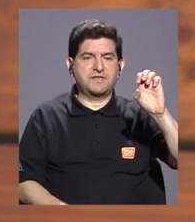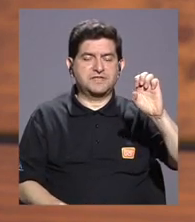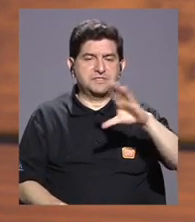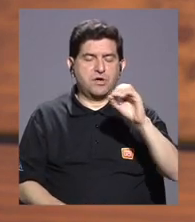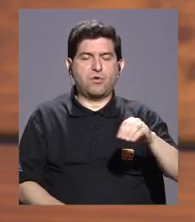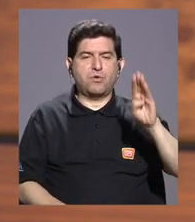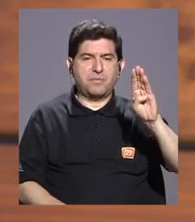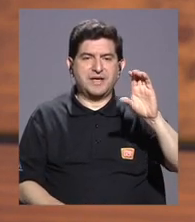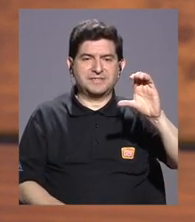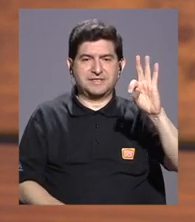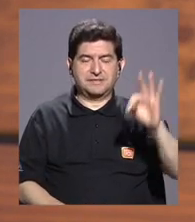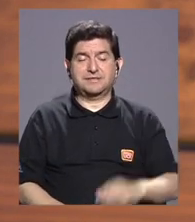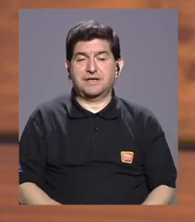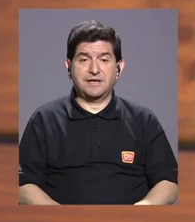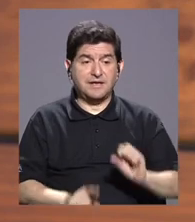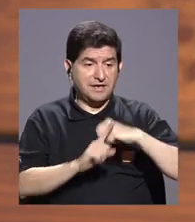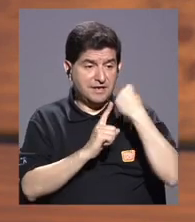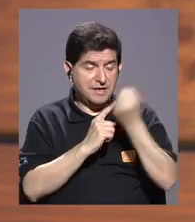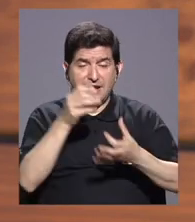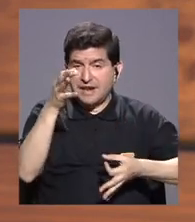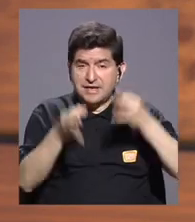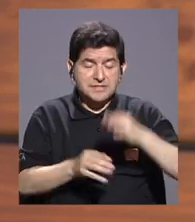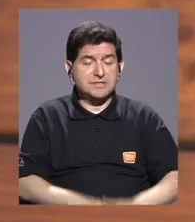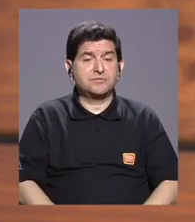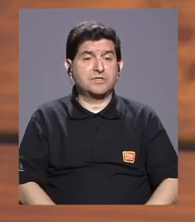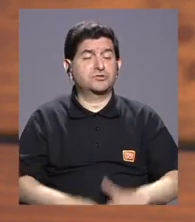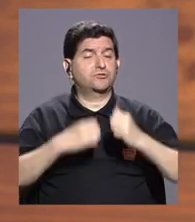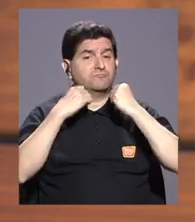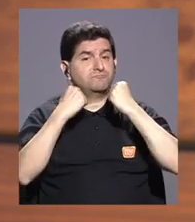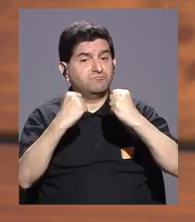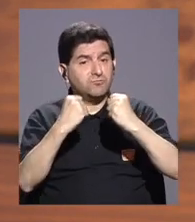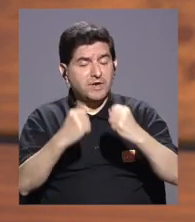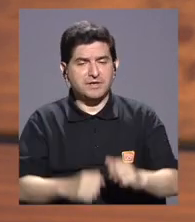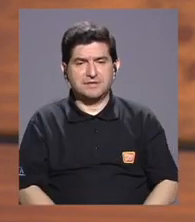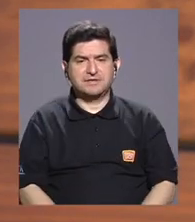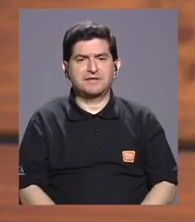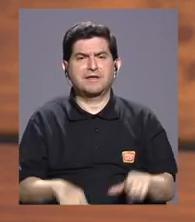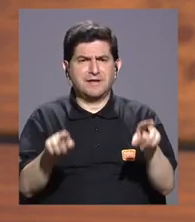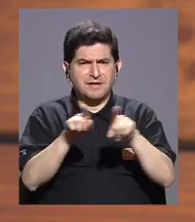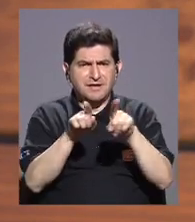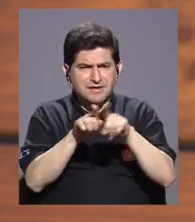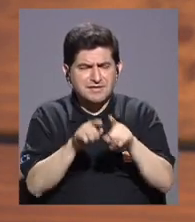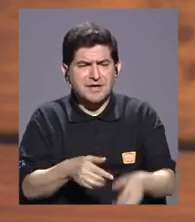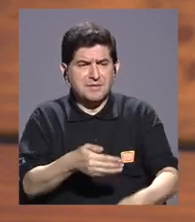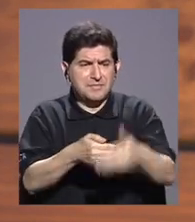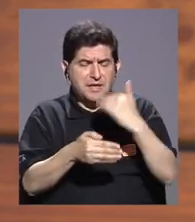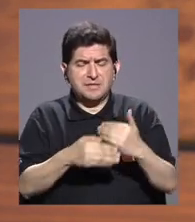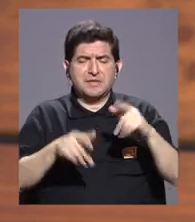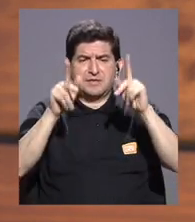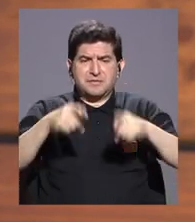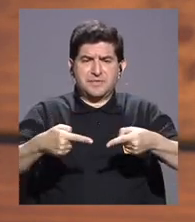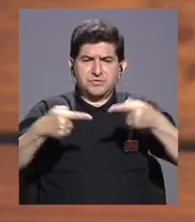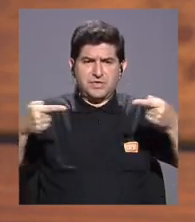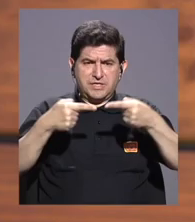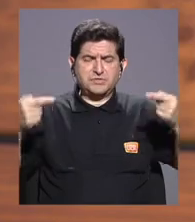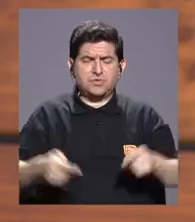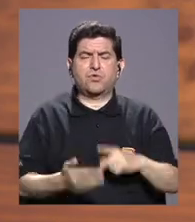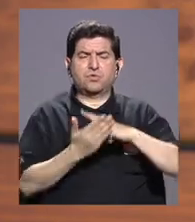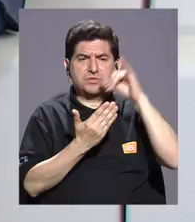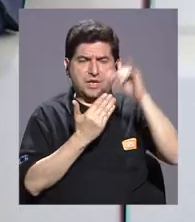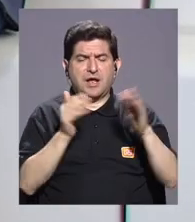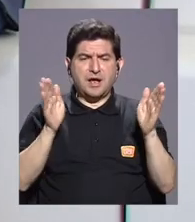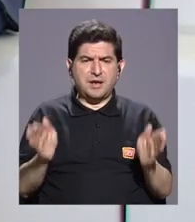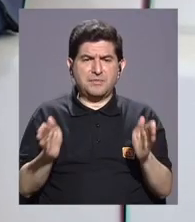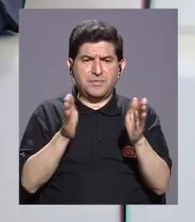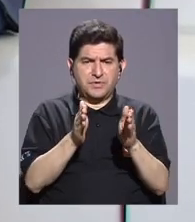Sencillamente la injusticia, la desigualdad es tan marcada y eso es mucho de lo que estuvo detrás de la oposición al proyecto